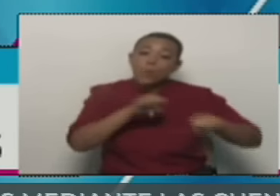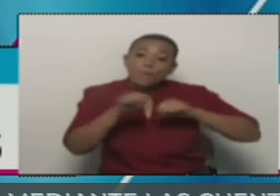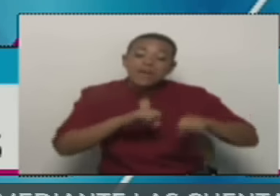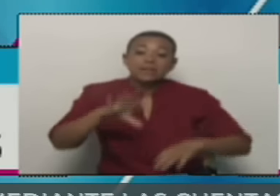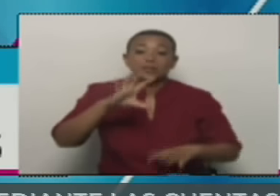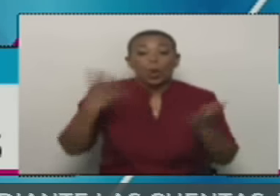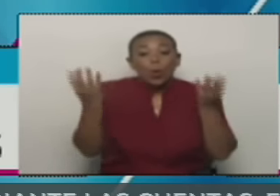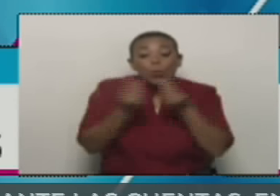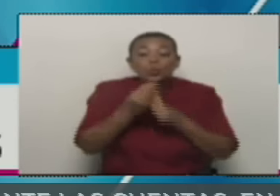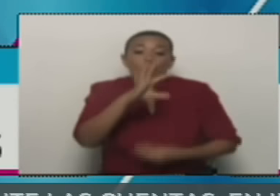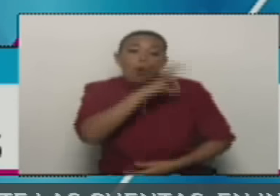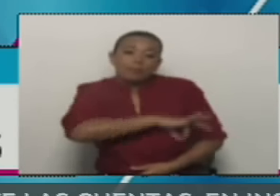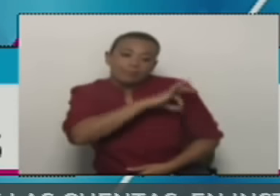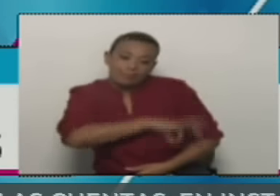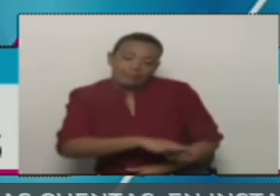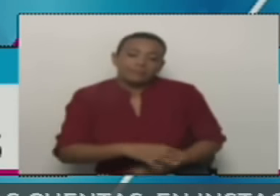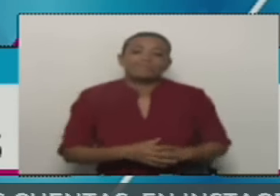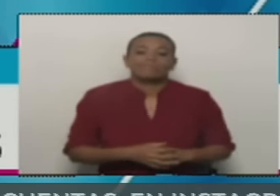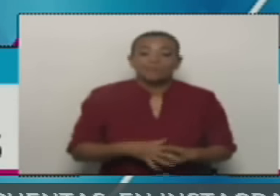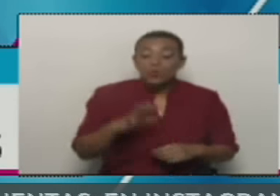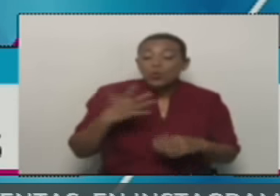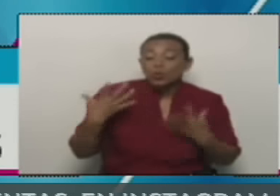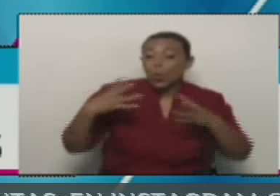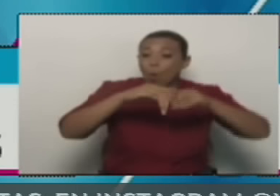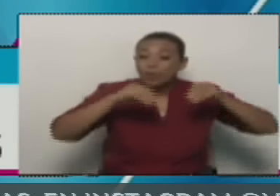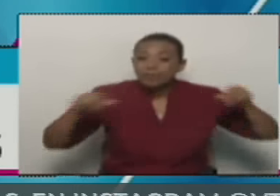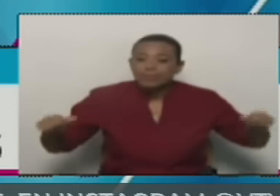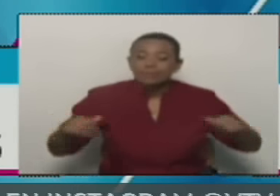Tierra, pero en Venezuela.